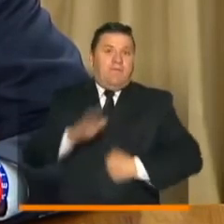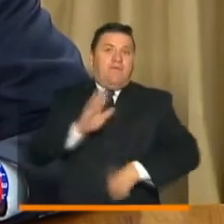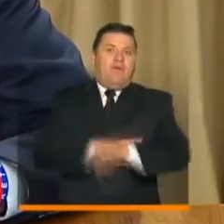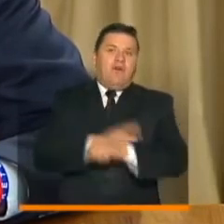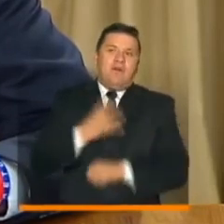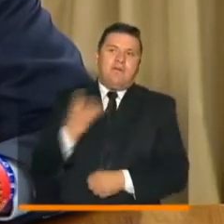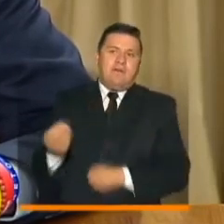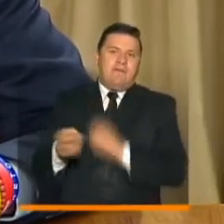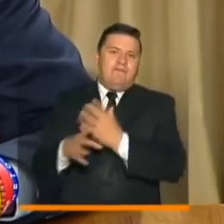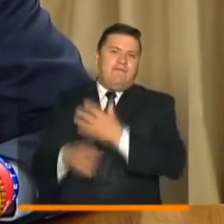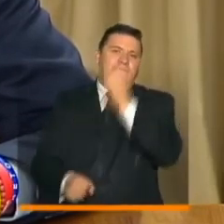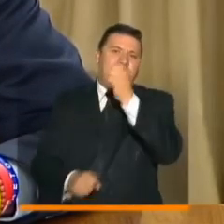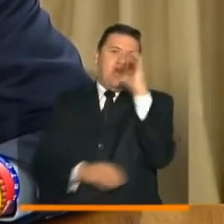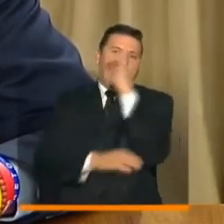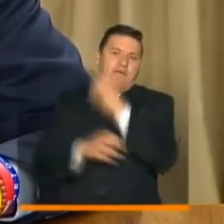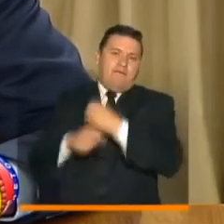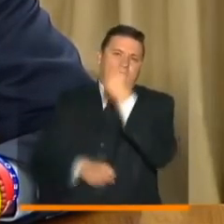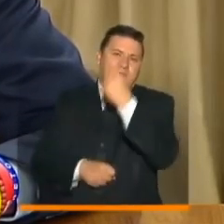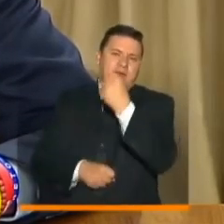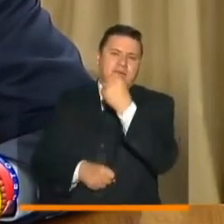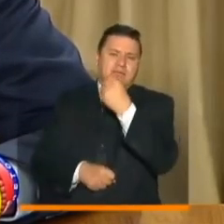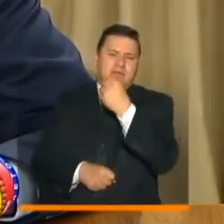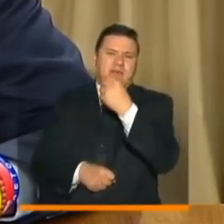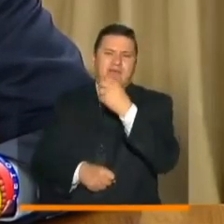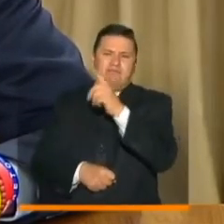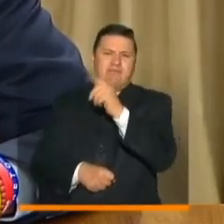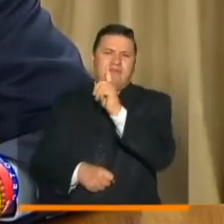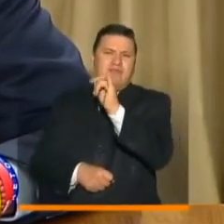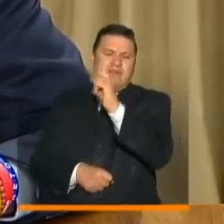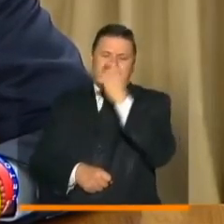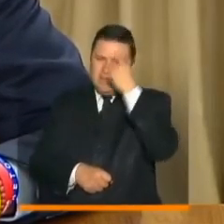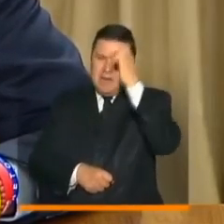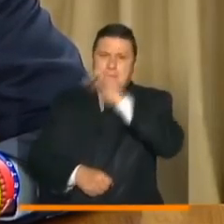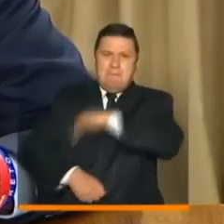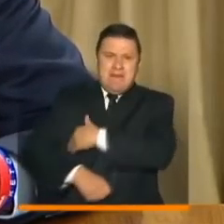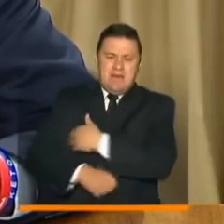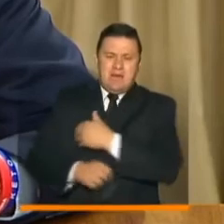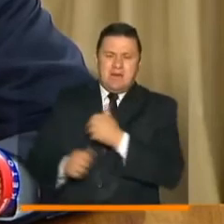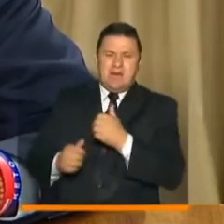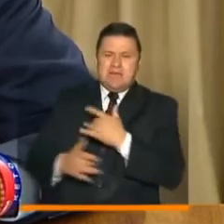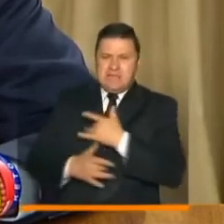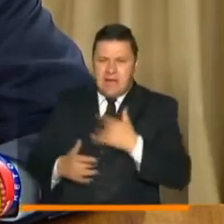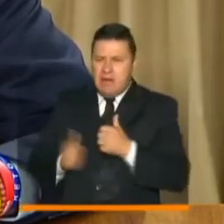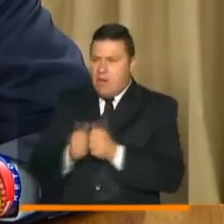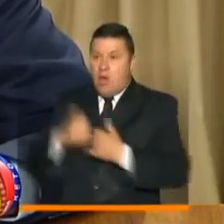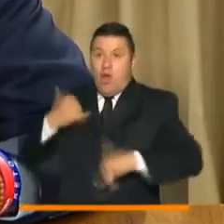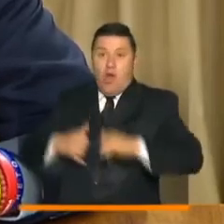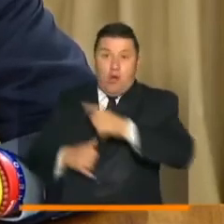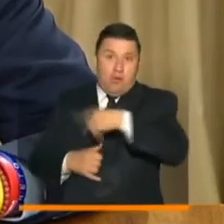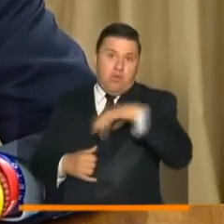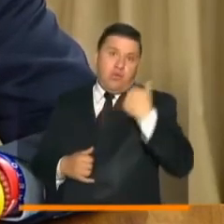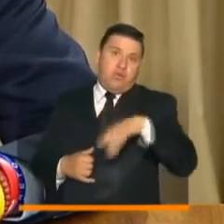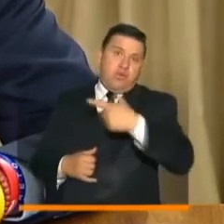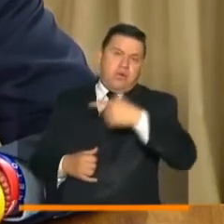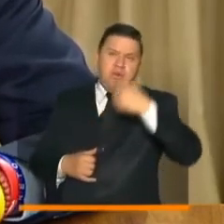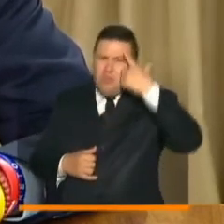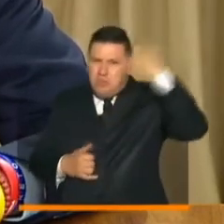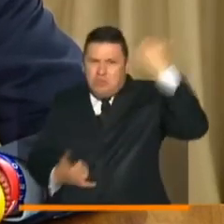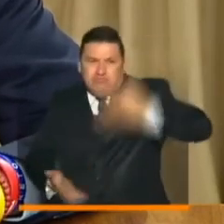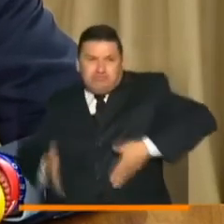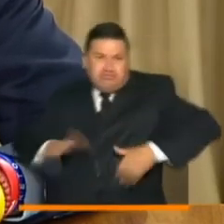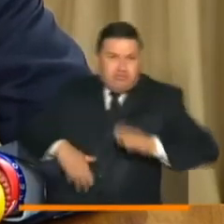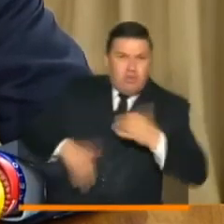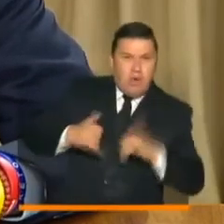fútbol, con la Federación Colombiana, con la DIMAYOR, con el Ministerio de Salud, con los jugadores, que son un pilar fundamental de